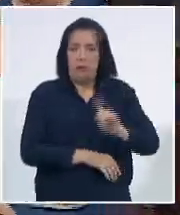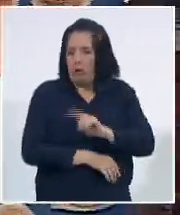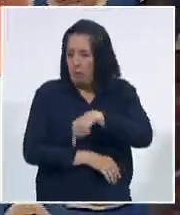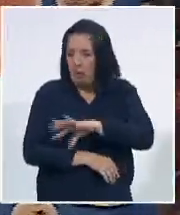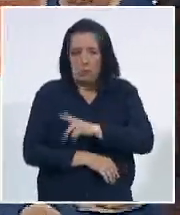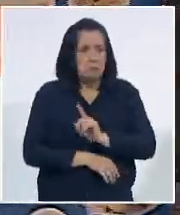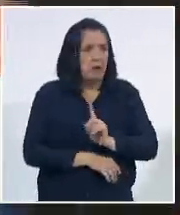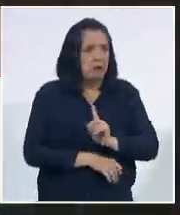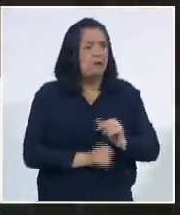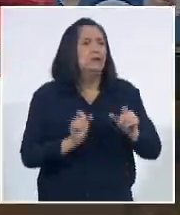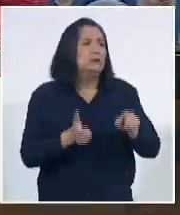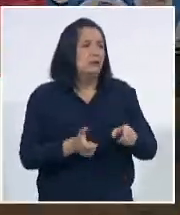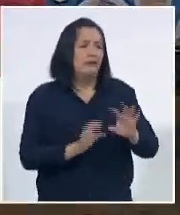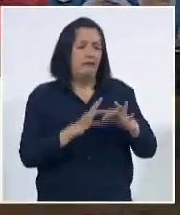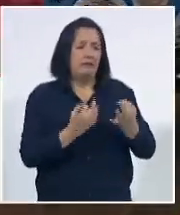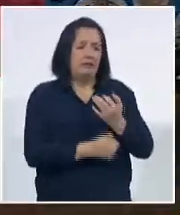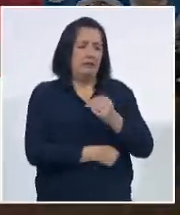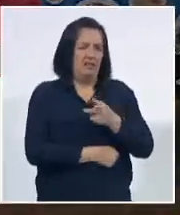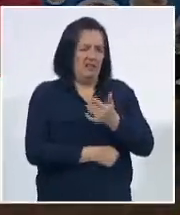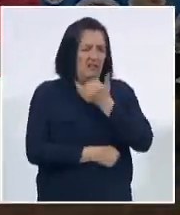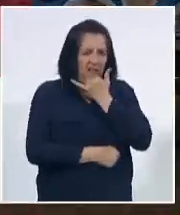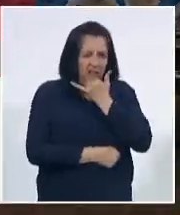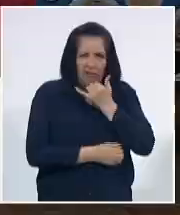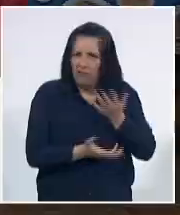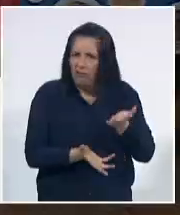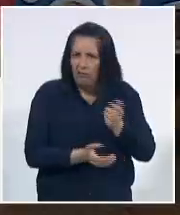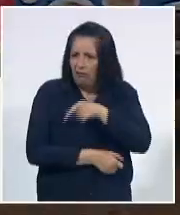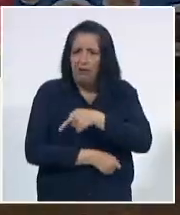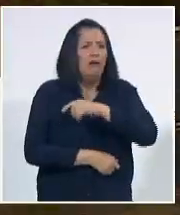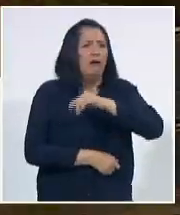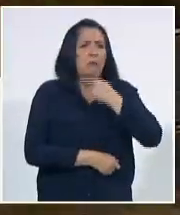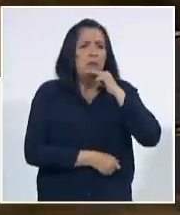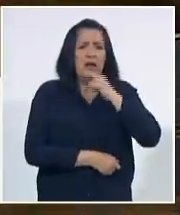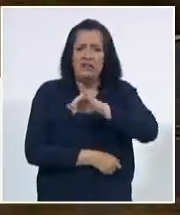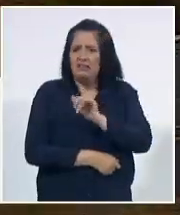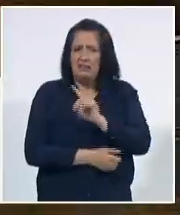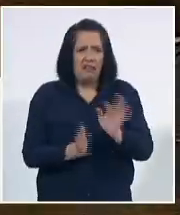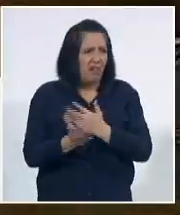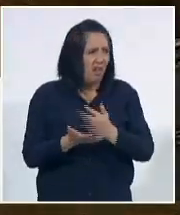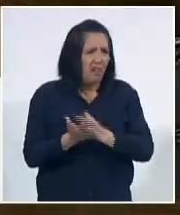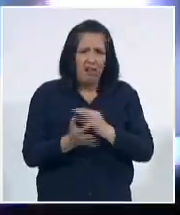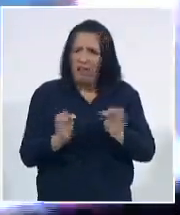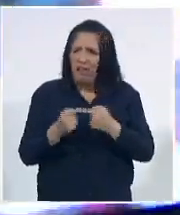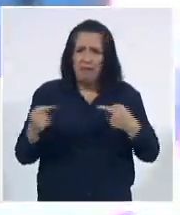víctima presumen que se trataría de un error, pues para ellos, Janet Ramos no tenía enemigos